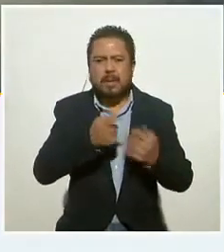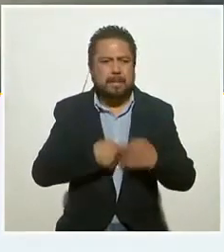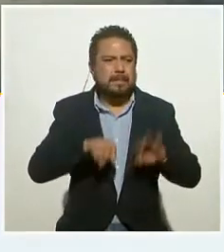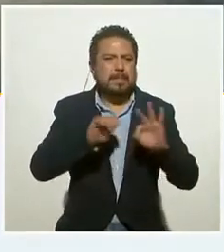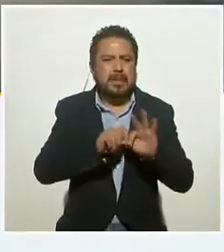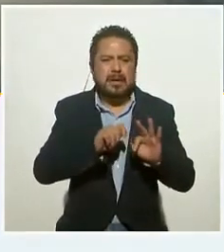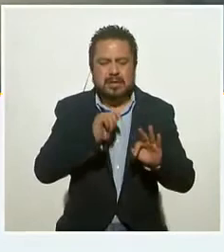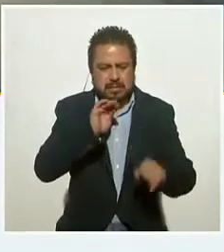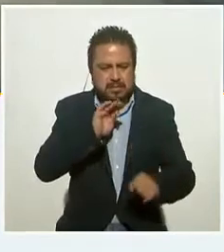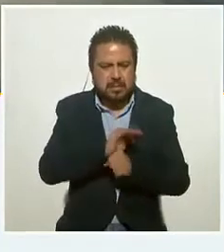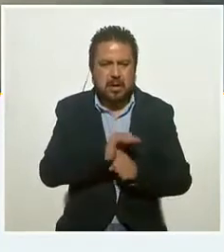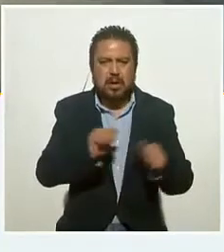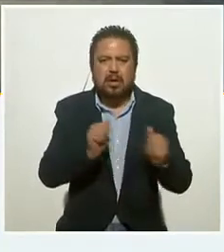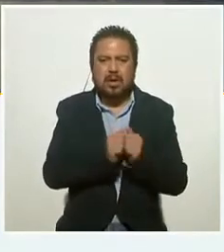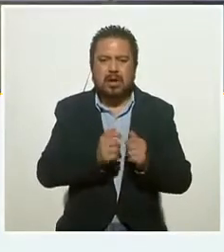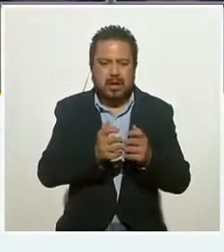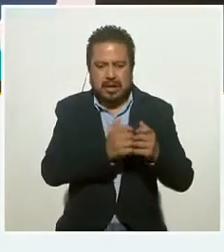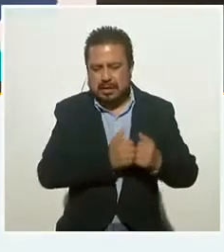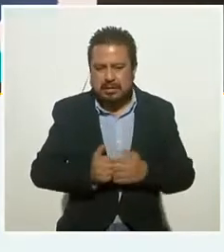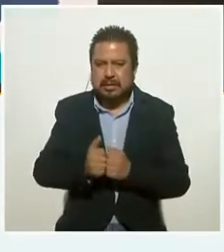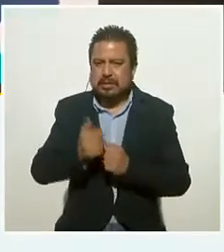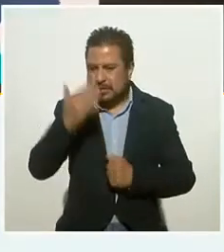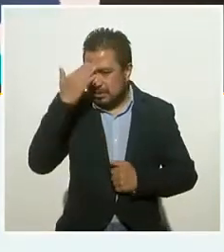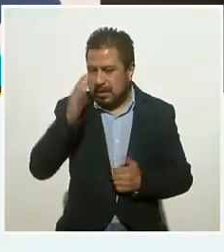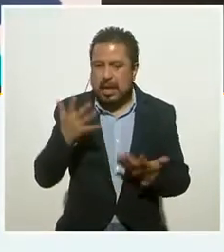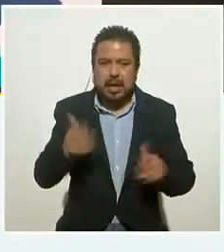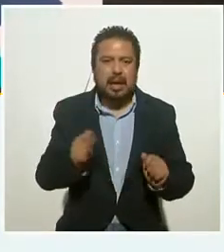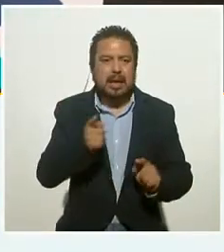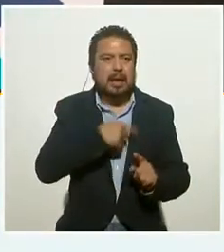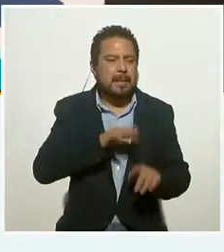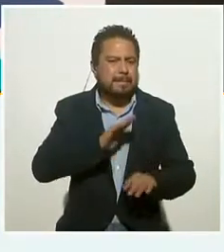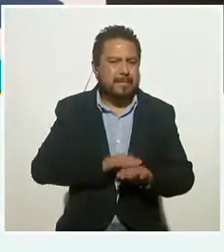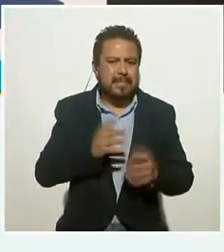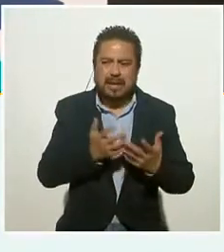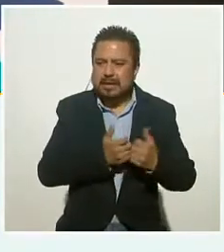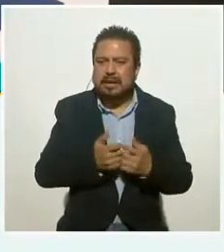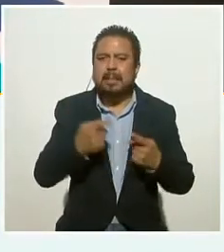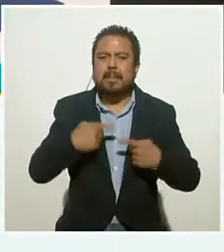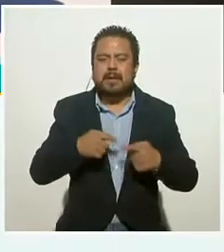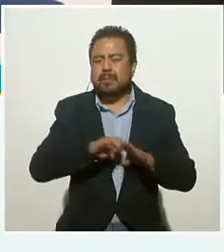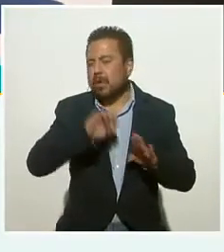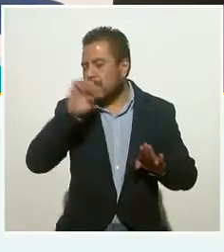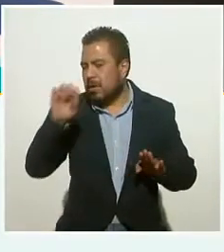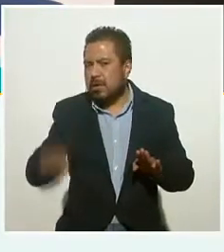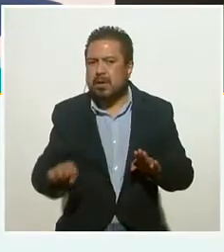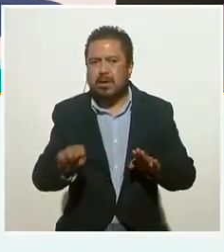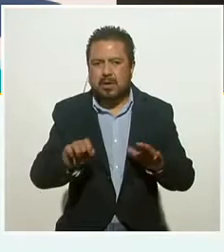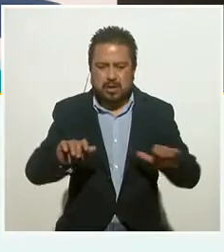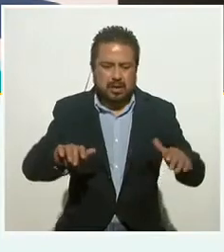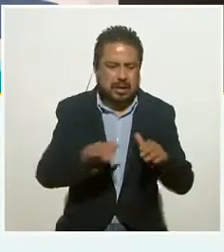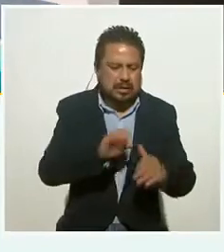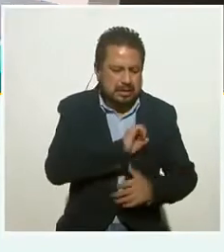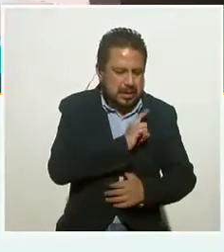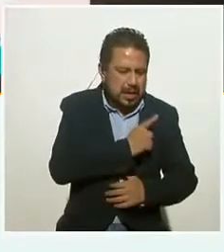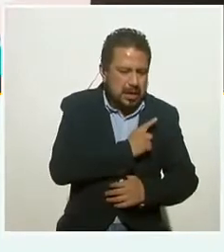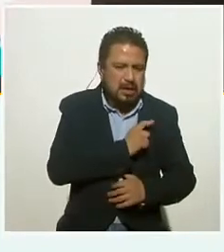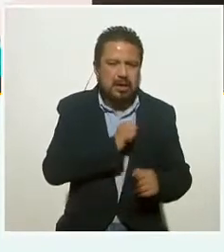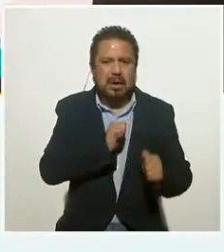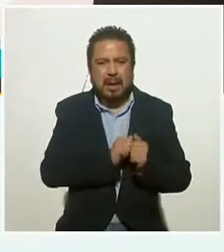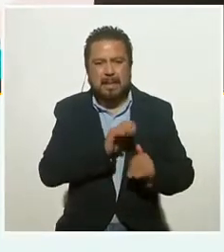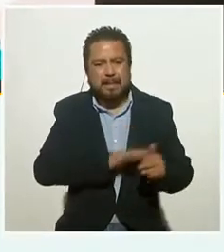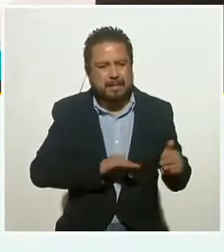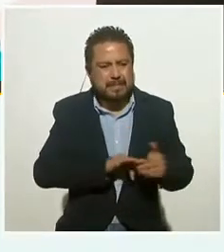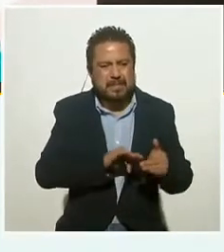principales protectores del estrés. Sabemos que cuando estamos muy estresados y personas, por ejemplo, en los campos de la salud, que están